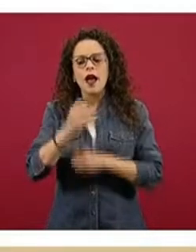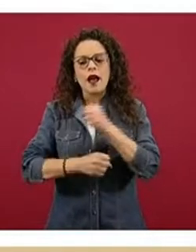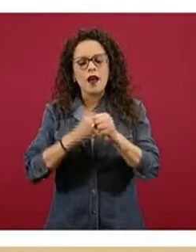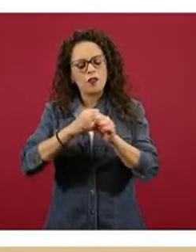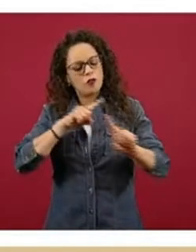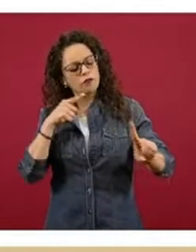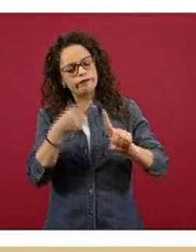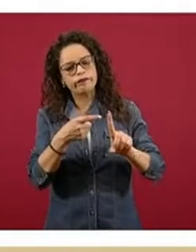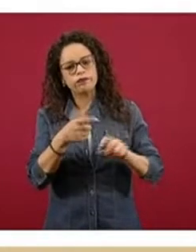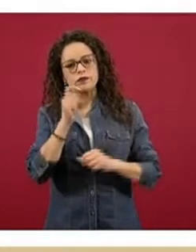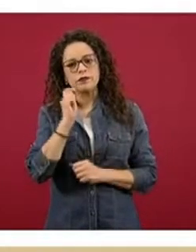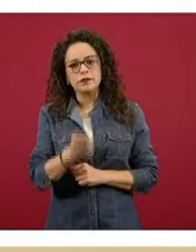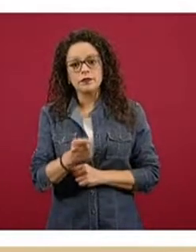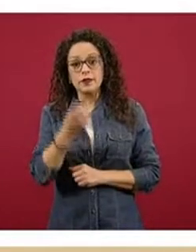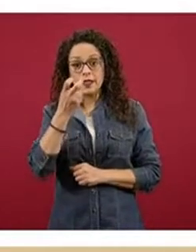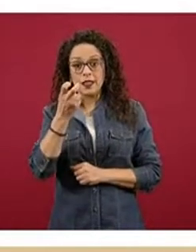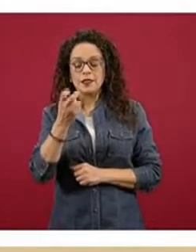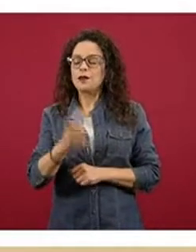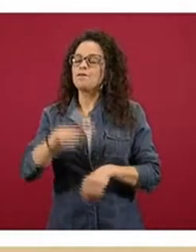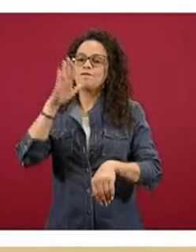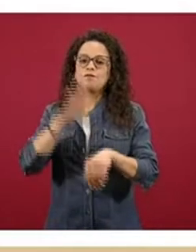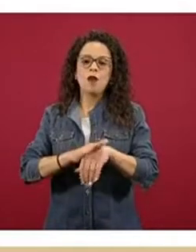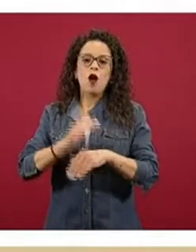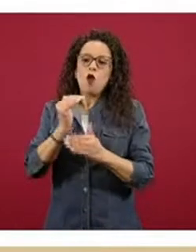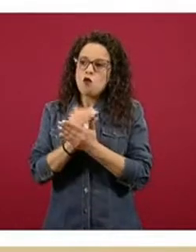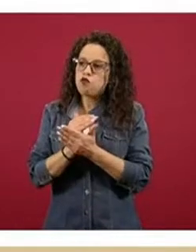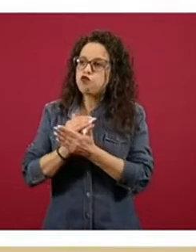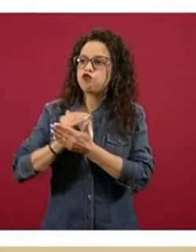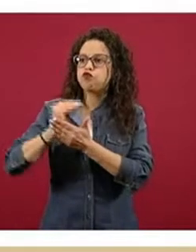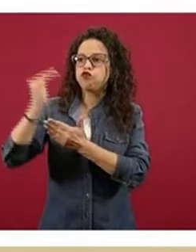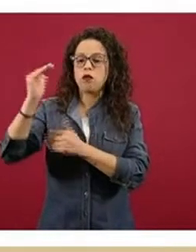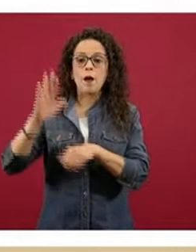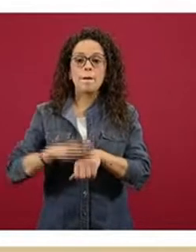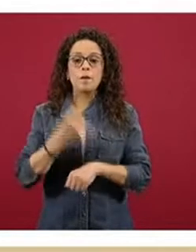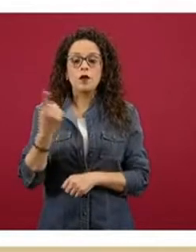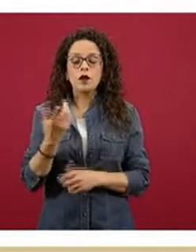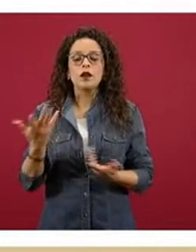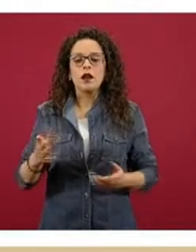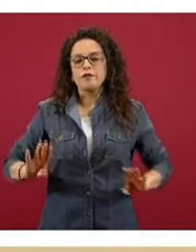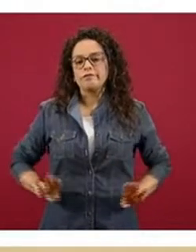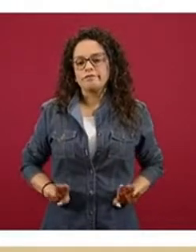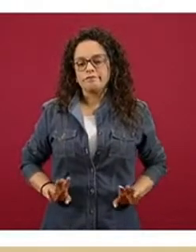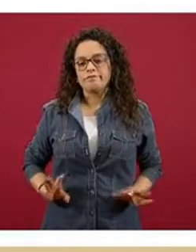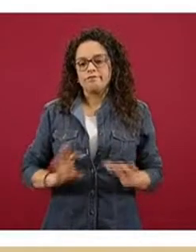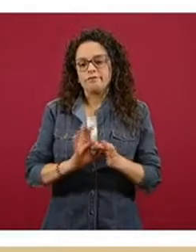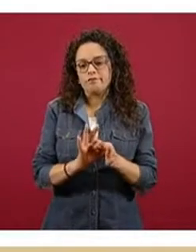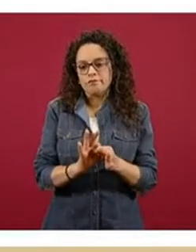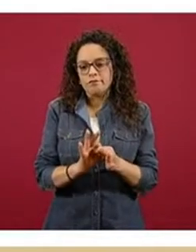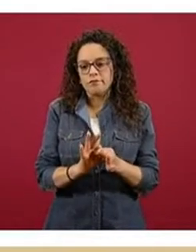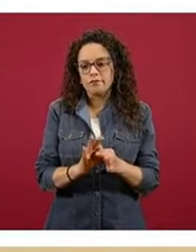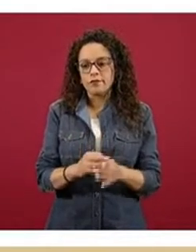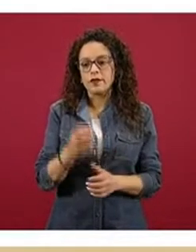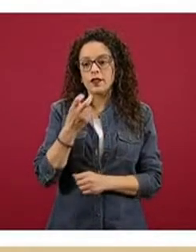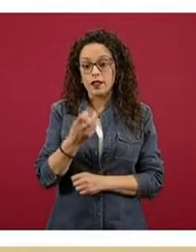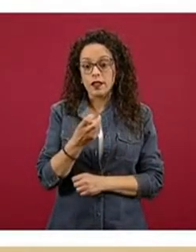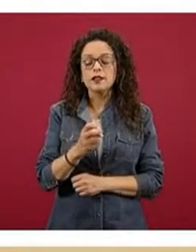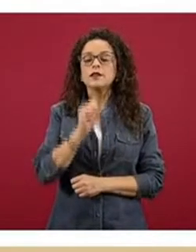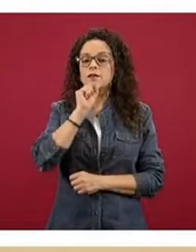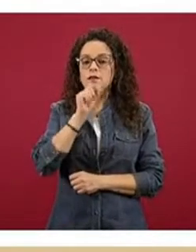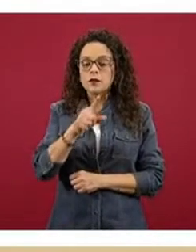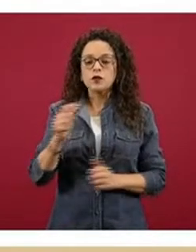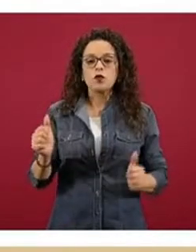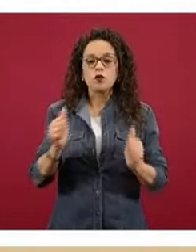número de casos se eleva. ¿Por qué? Por ciertas características que tienen que ver con el vector, que tienen que ver también